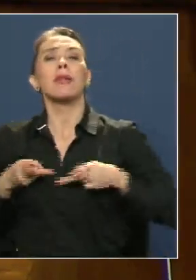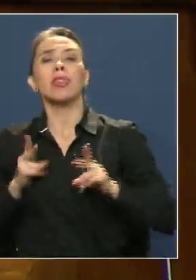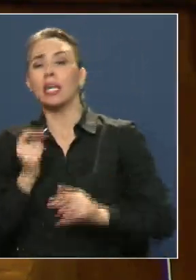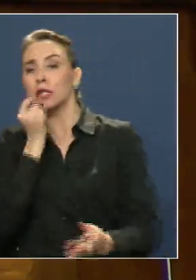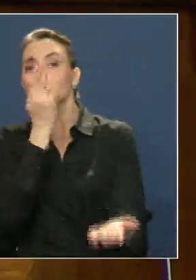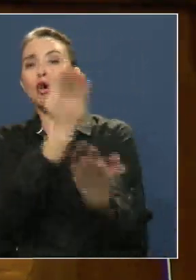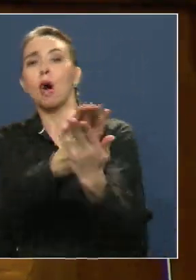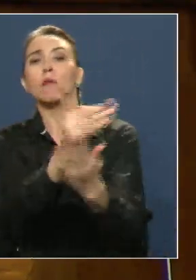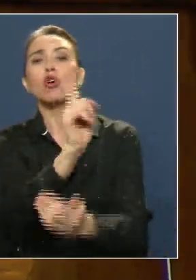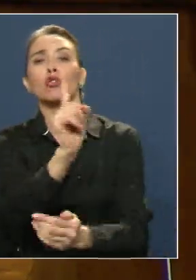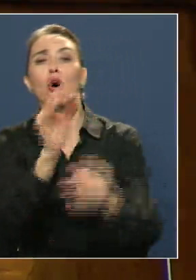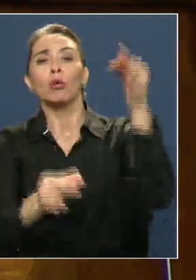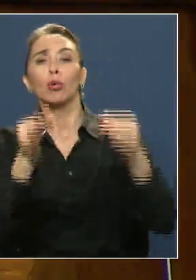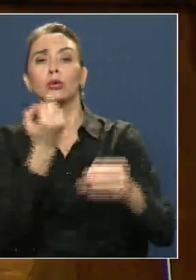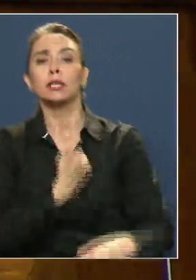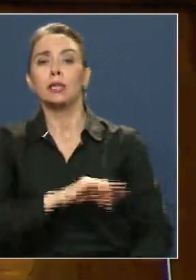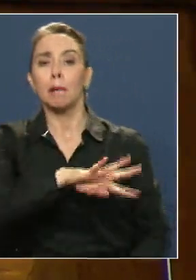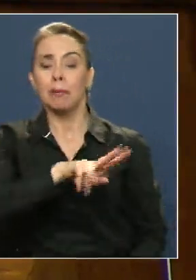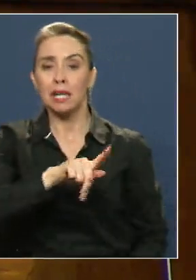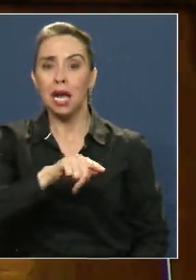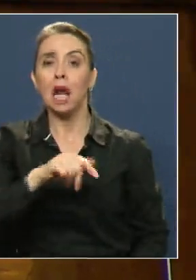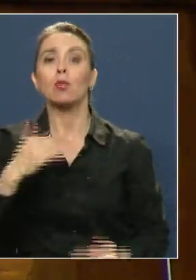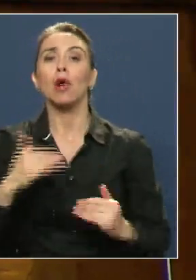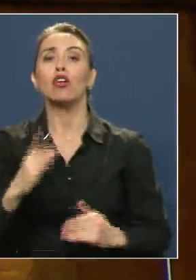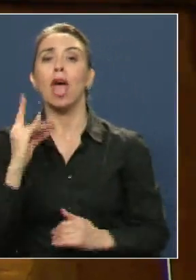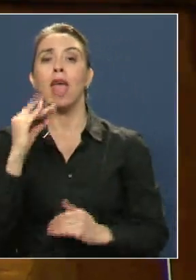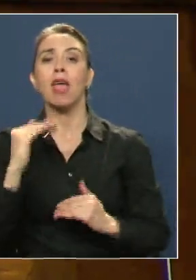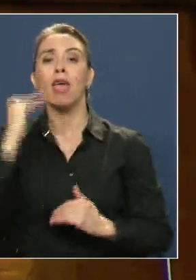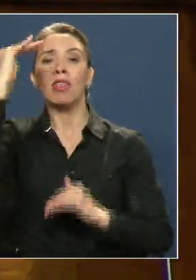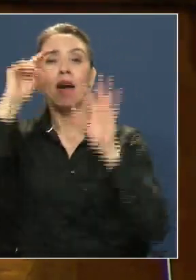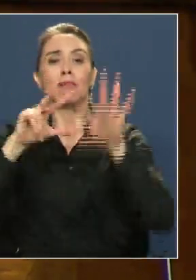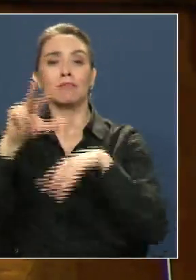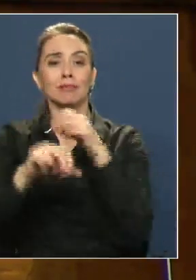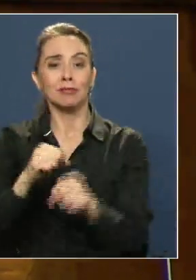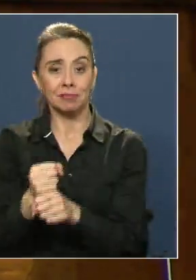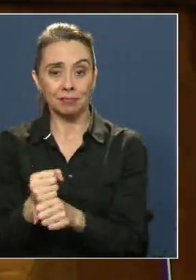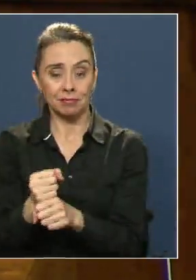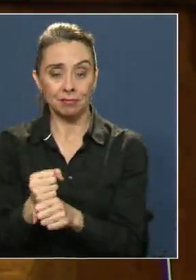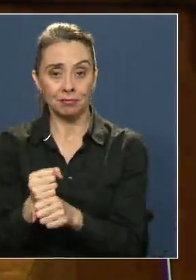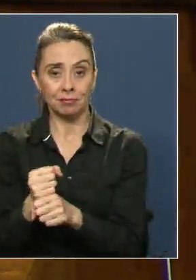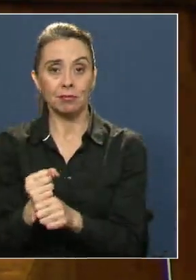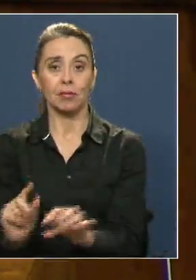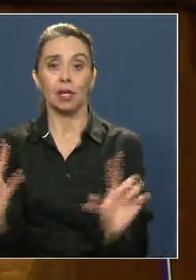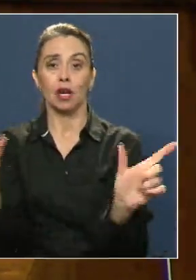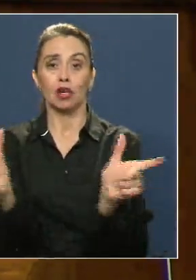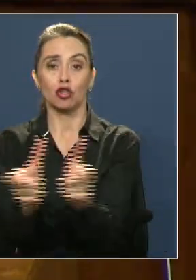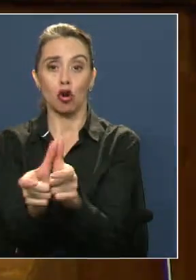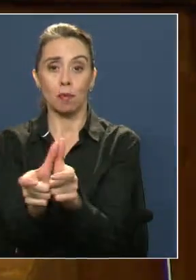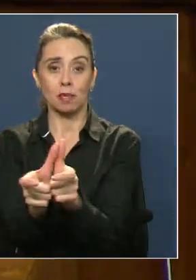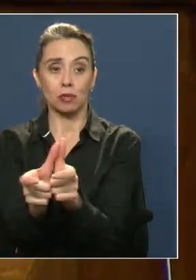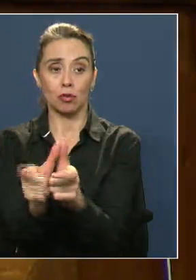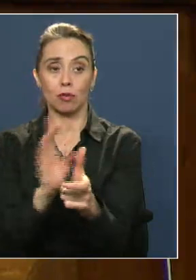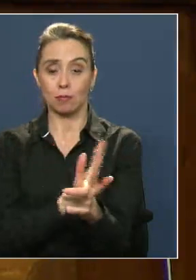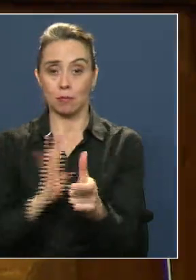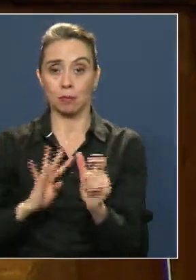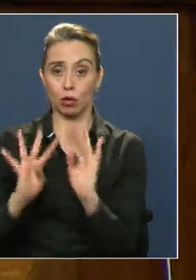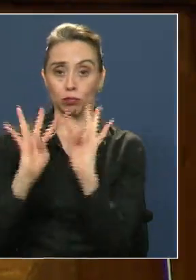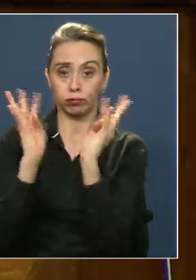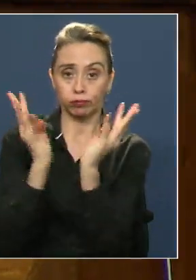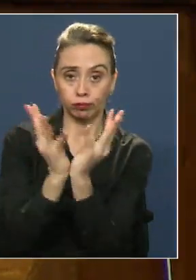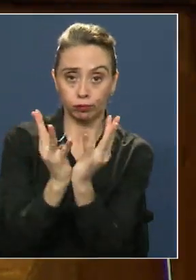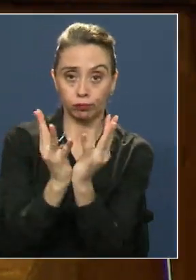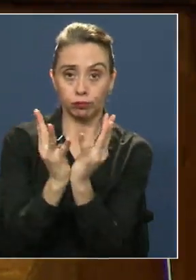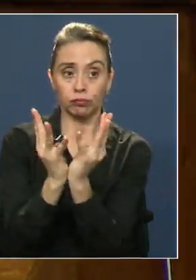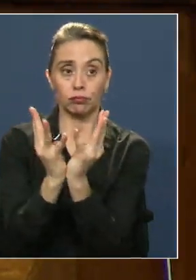ejercido la respectiva acción penal una vez alcanzada la adultez. La comisión en la